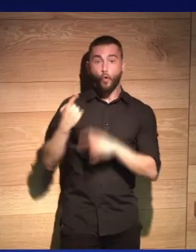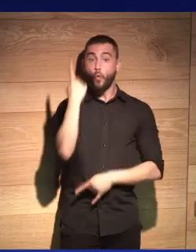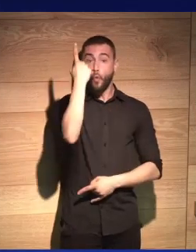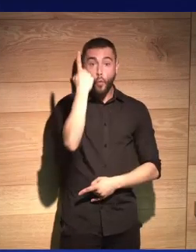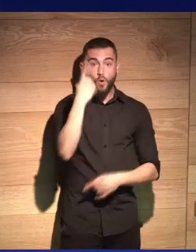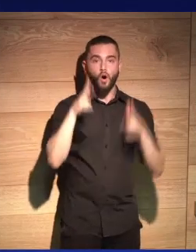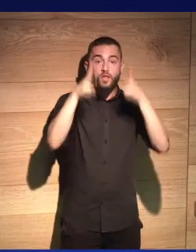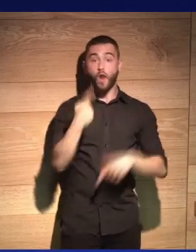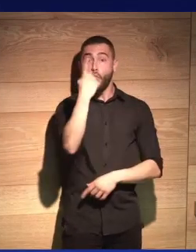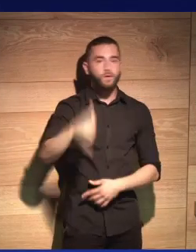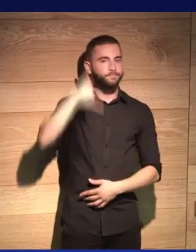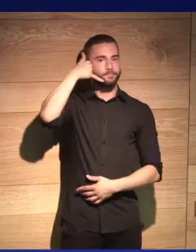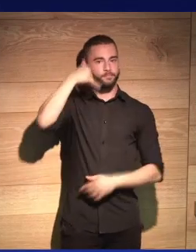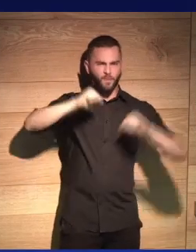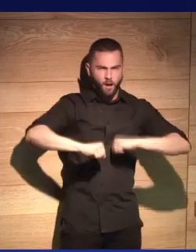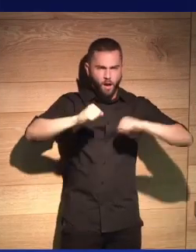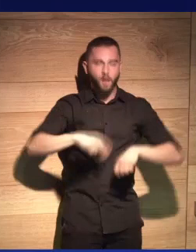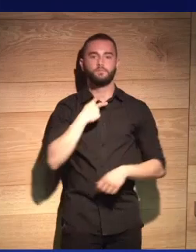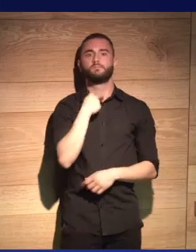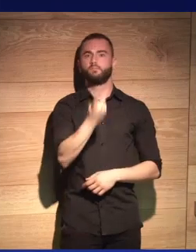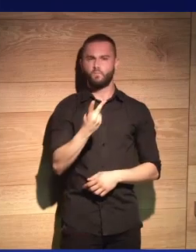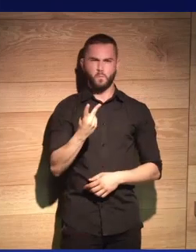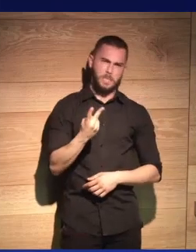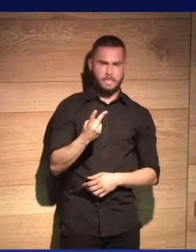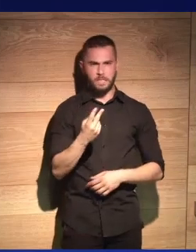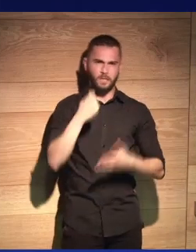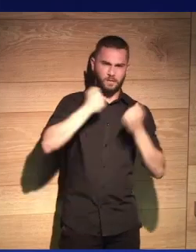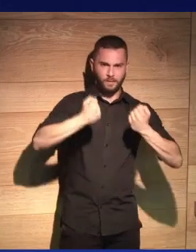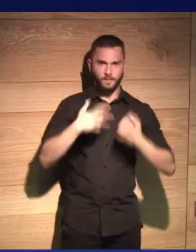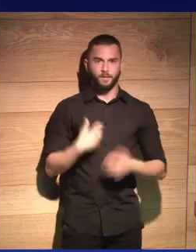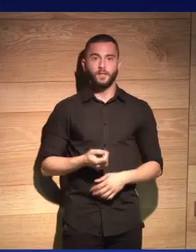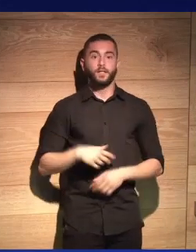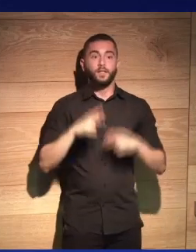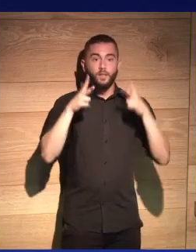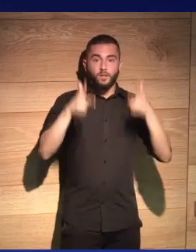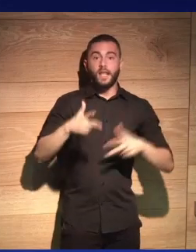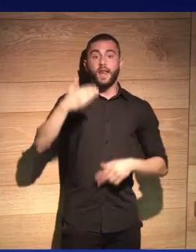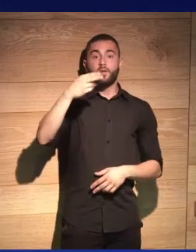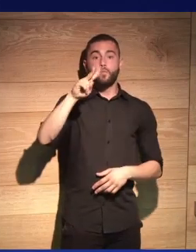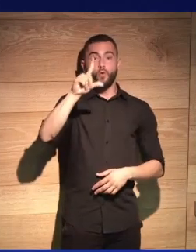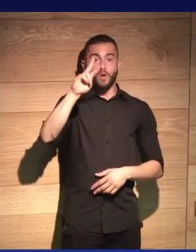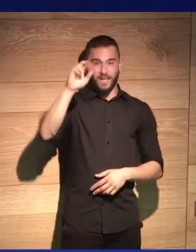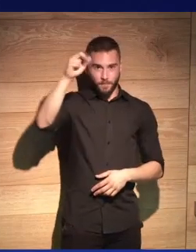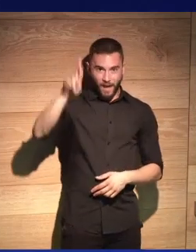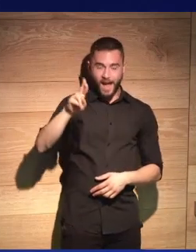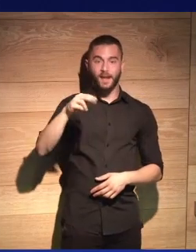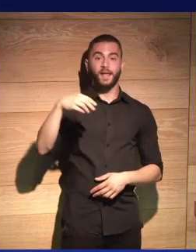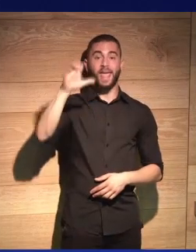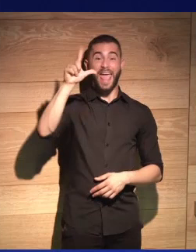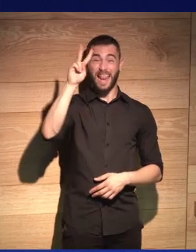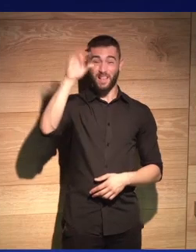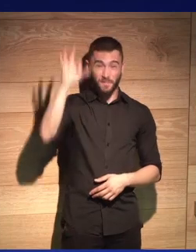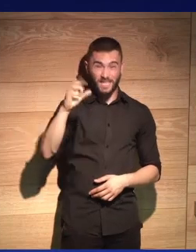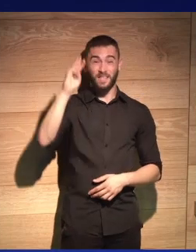mayor, su voz ronca y crepitante. Motel Boulevard Elvis Presley, a sus órdenes. Me